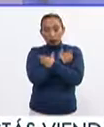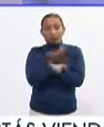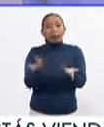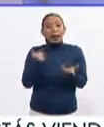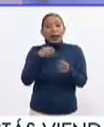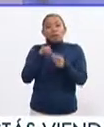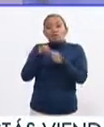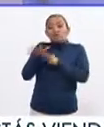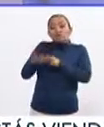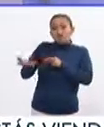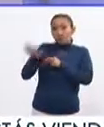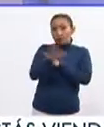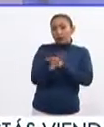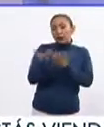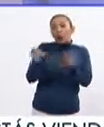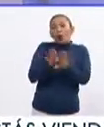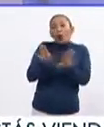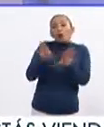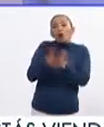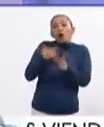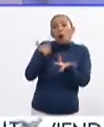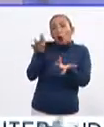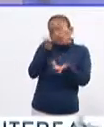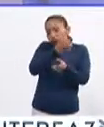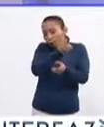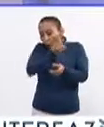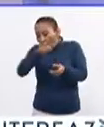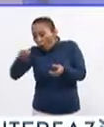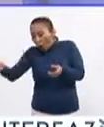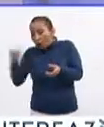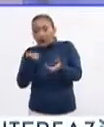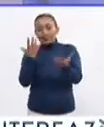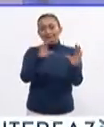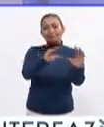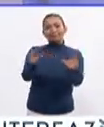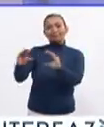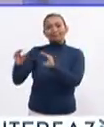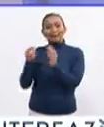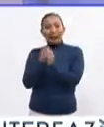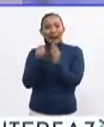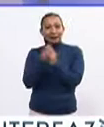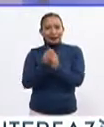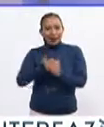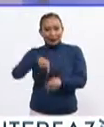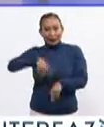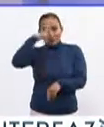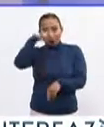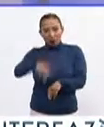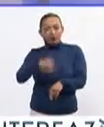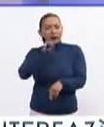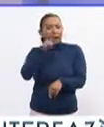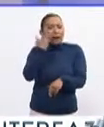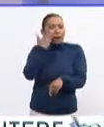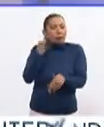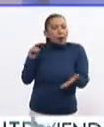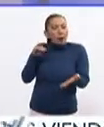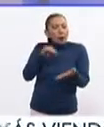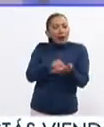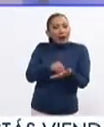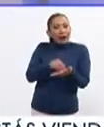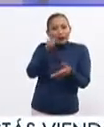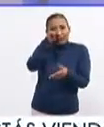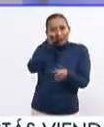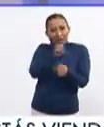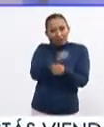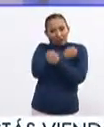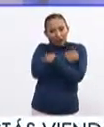que impactaría en pues cómo se estructura la impartición de la educación en nuestro país, buscando implementar la